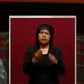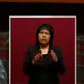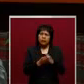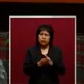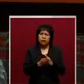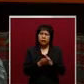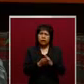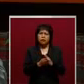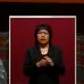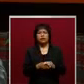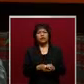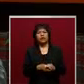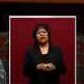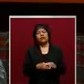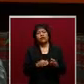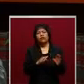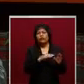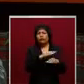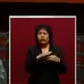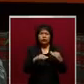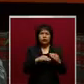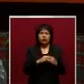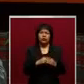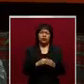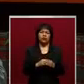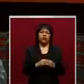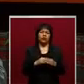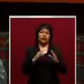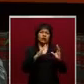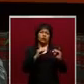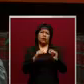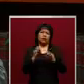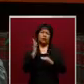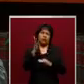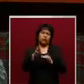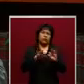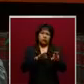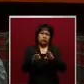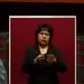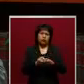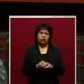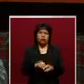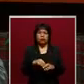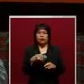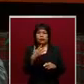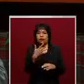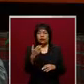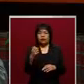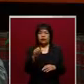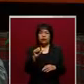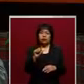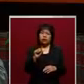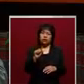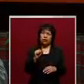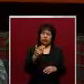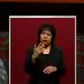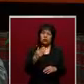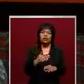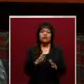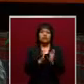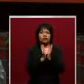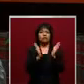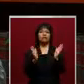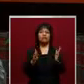comunitarios, ENSAP y capacitación para el trabajo, con una asistencia máxima de 565